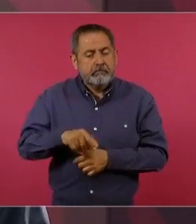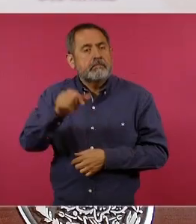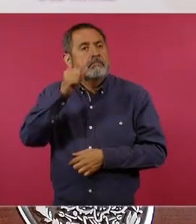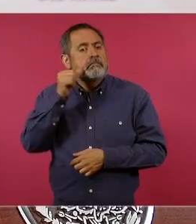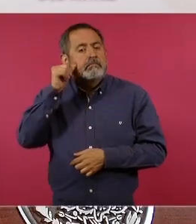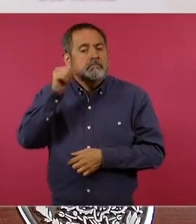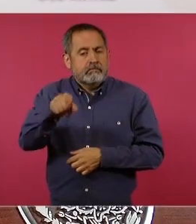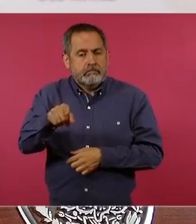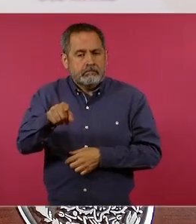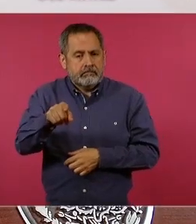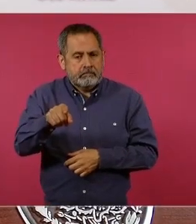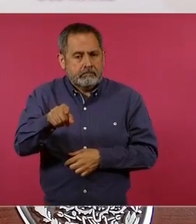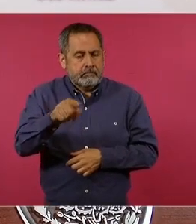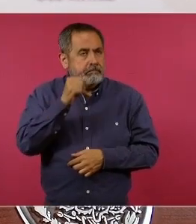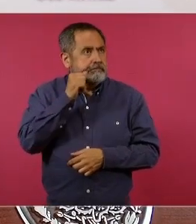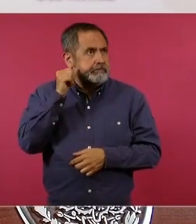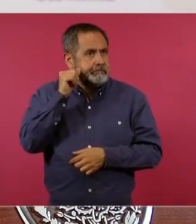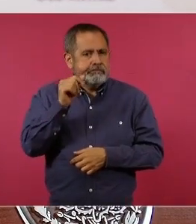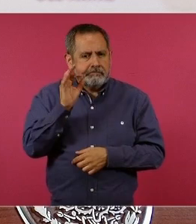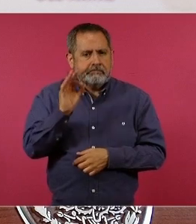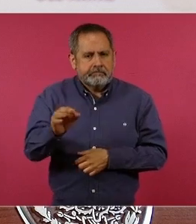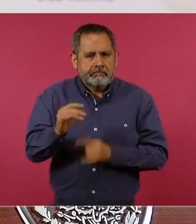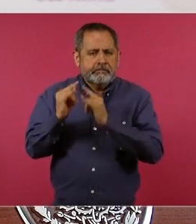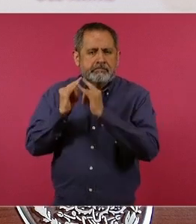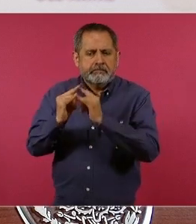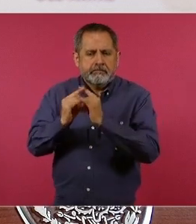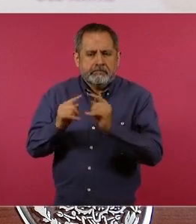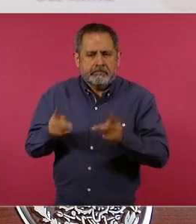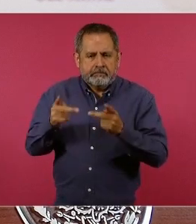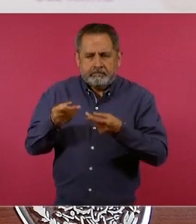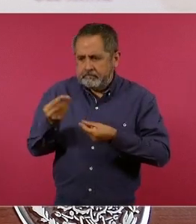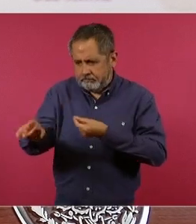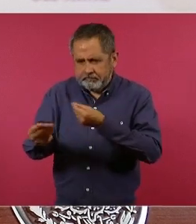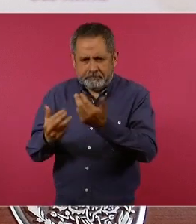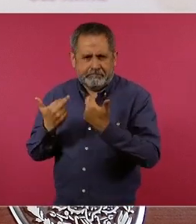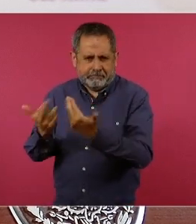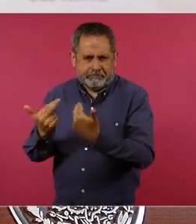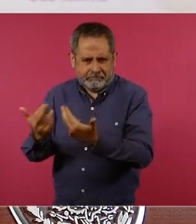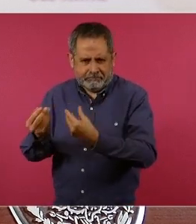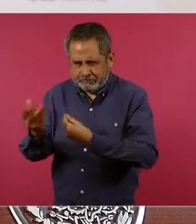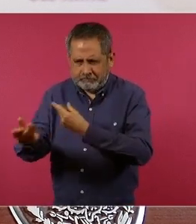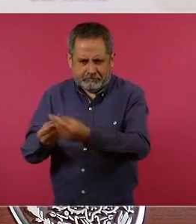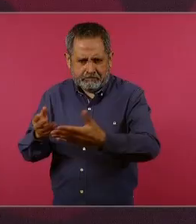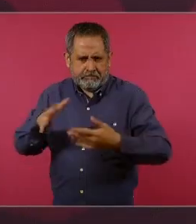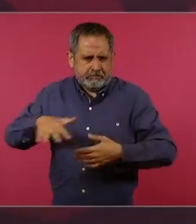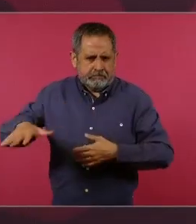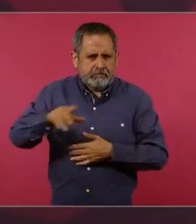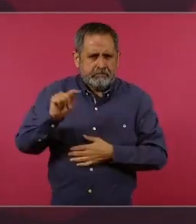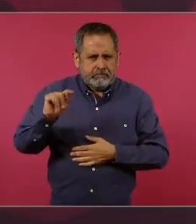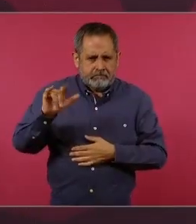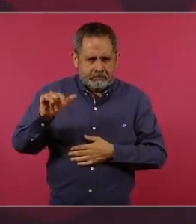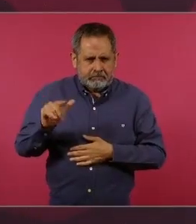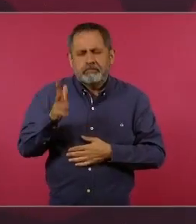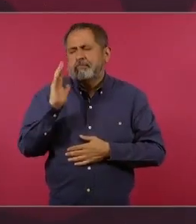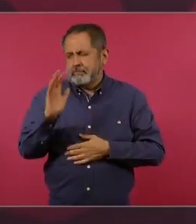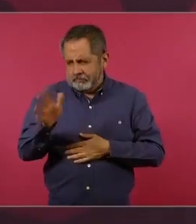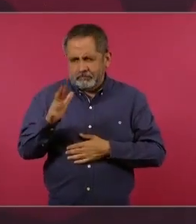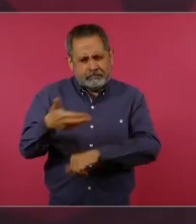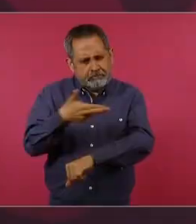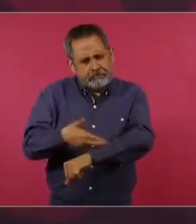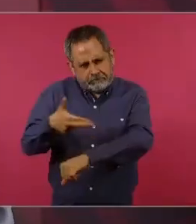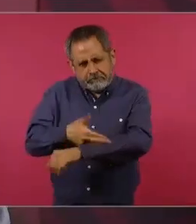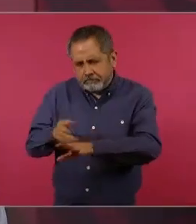Ayer se llevó a cabo un tianguis del bienestar en Tila y se está buscando